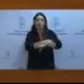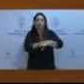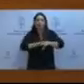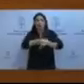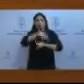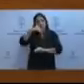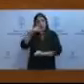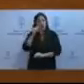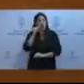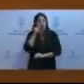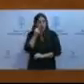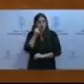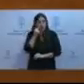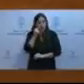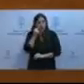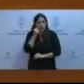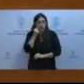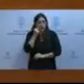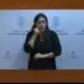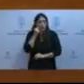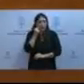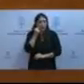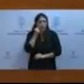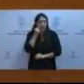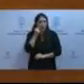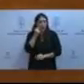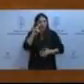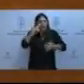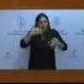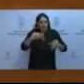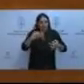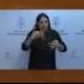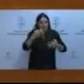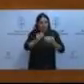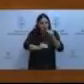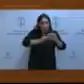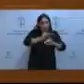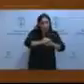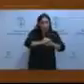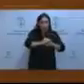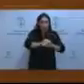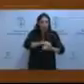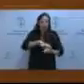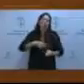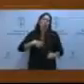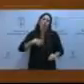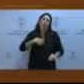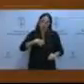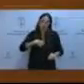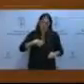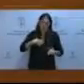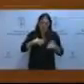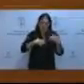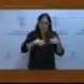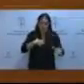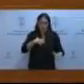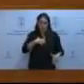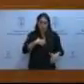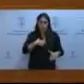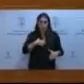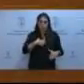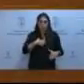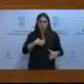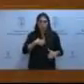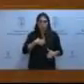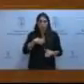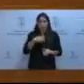Fernández pasar del papel a la acción les cuesta, y mucho. Repetidamente los